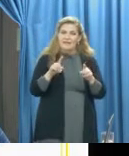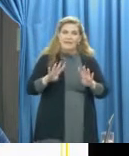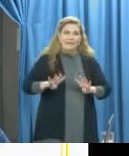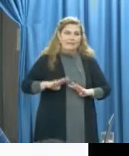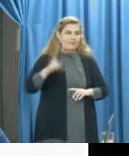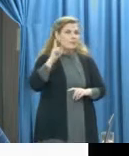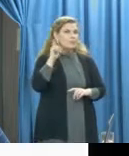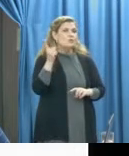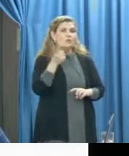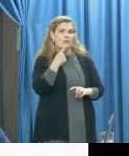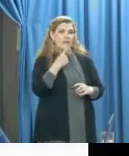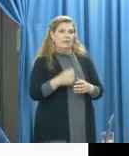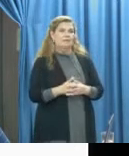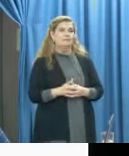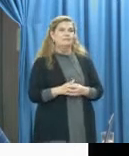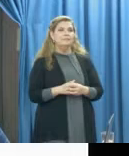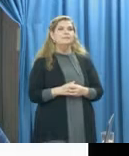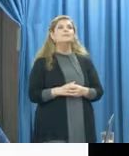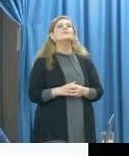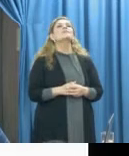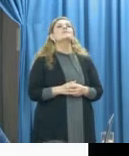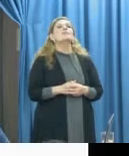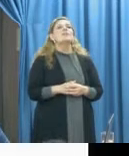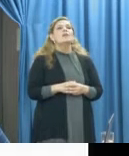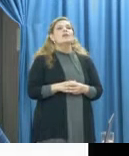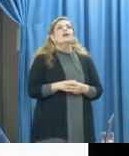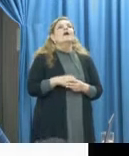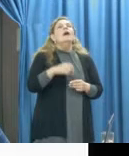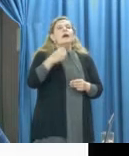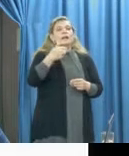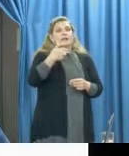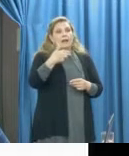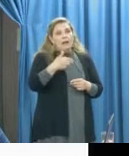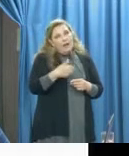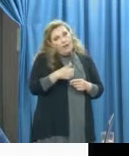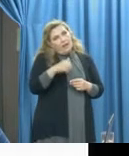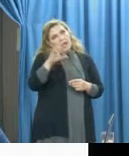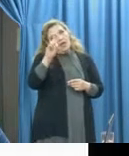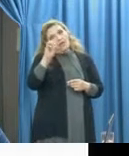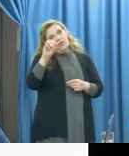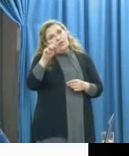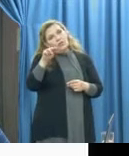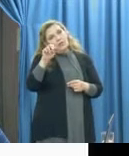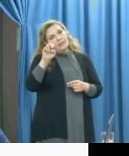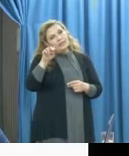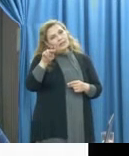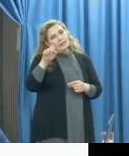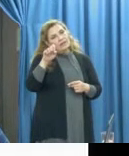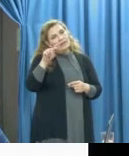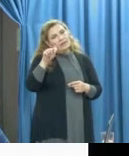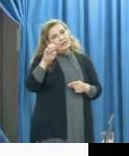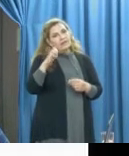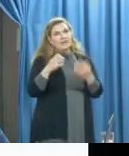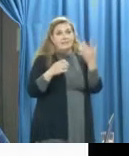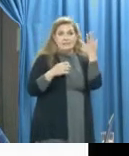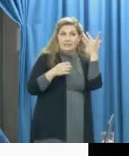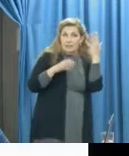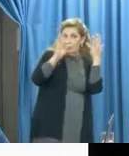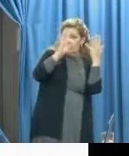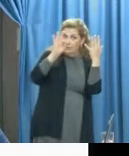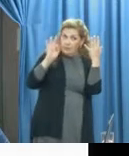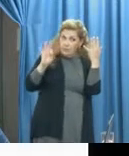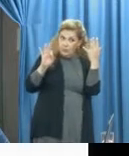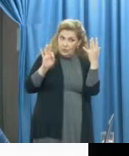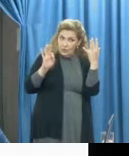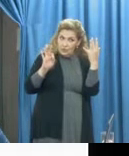sordera. Tenemos la sordera autosómica dominante, como se presenta, ya les había platicado, 50% de